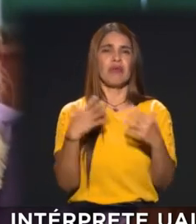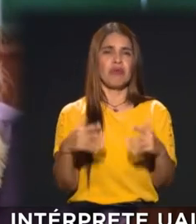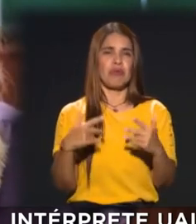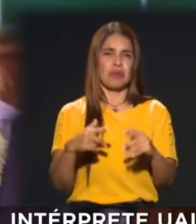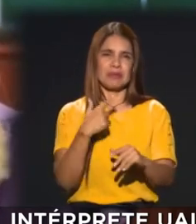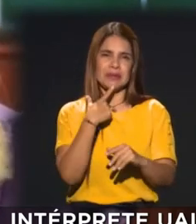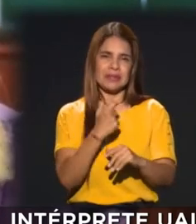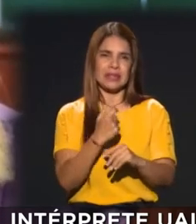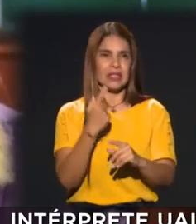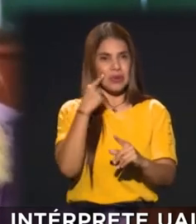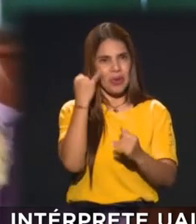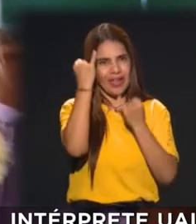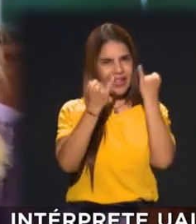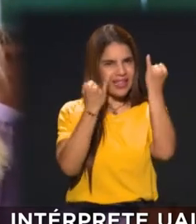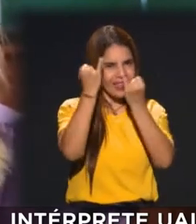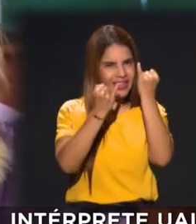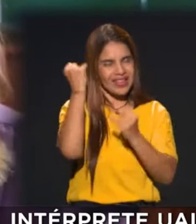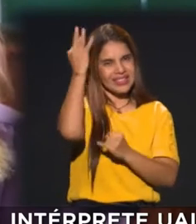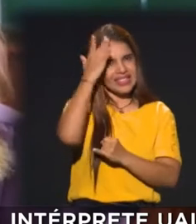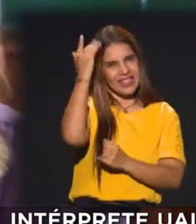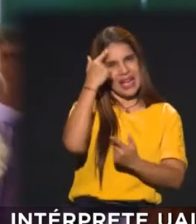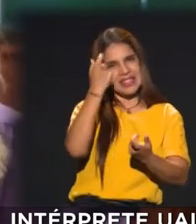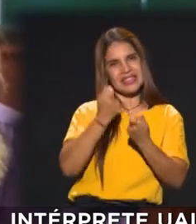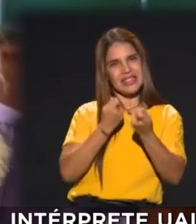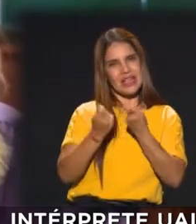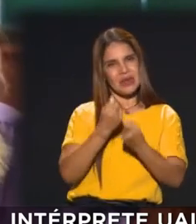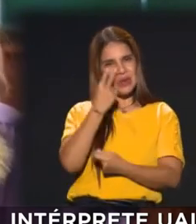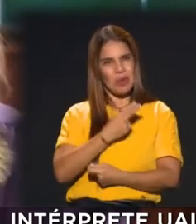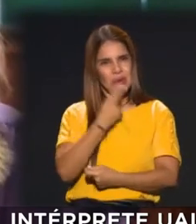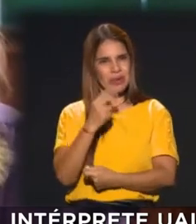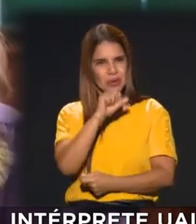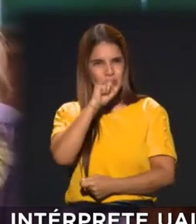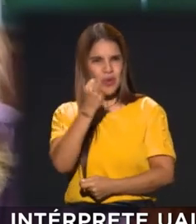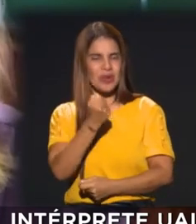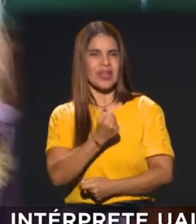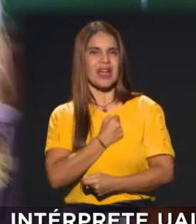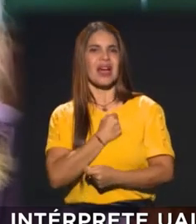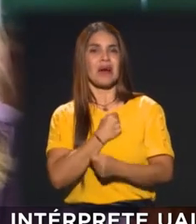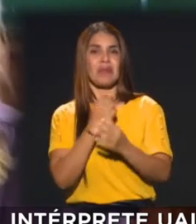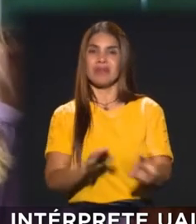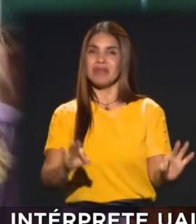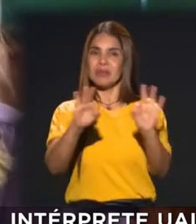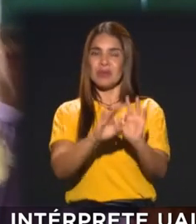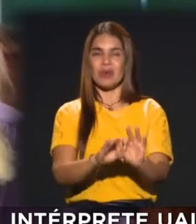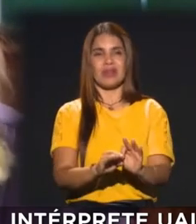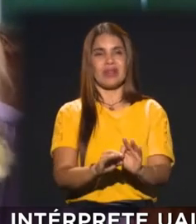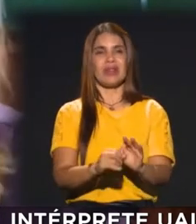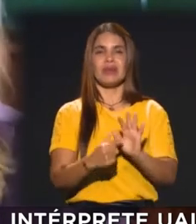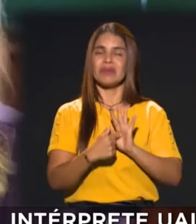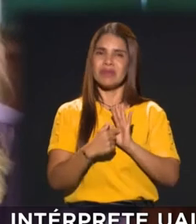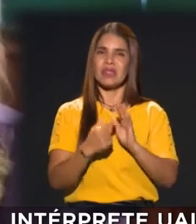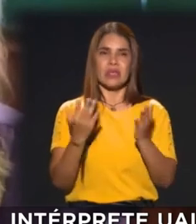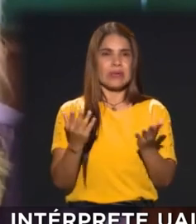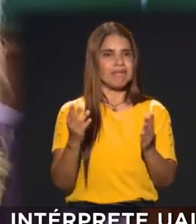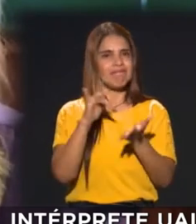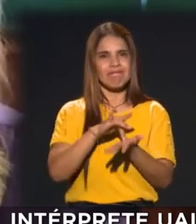retadores. Su creatividad, su compromiso y vocación han sido protagonistas durante estos días, alejados todos